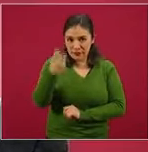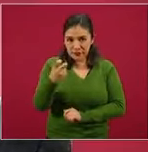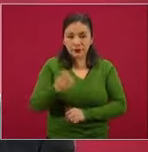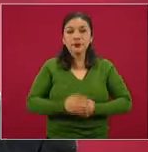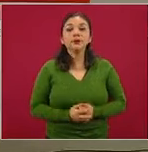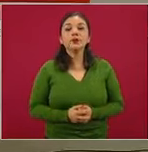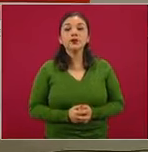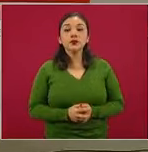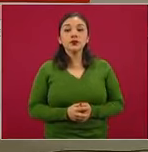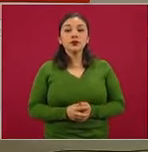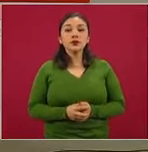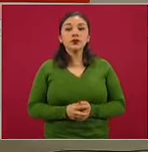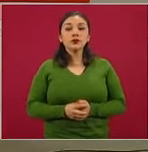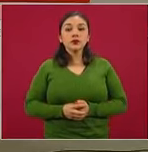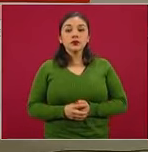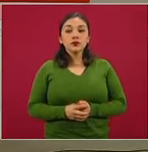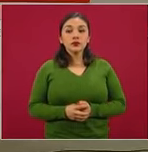SARS-CoV-2.